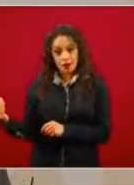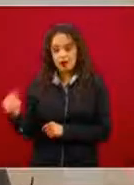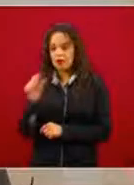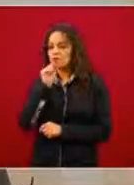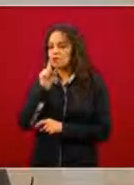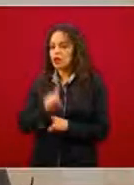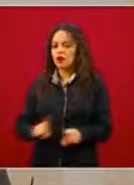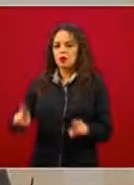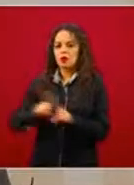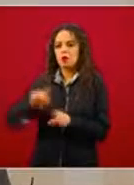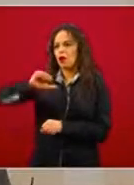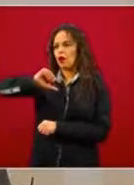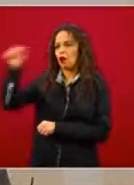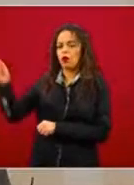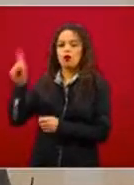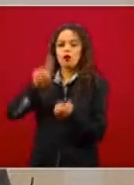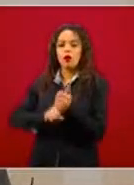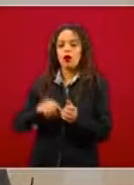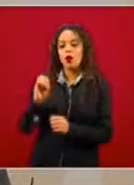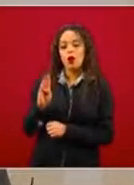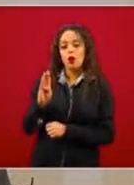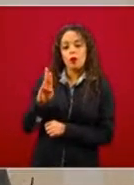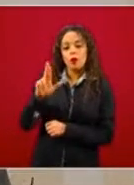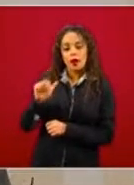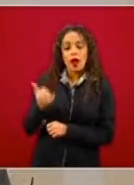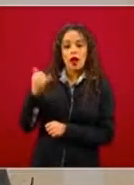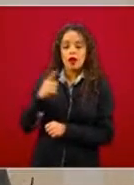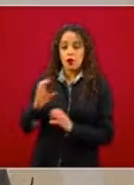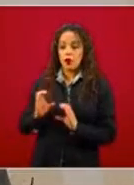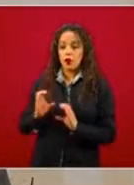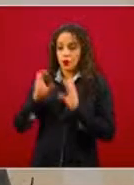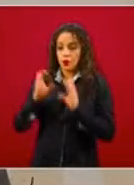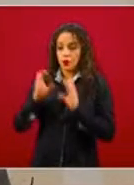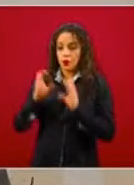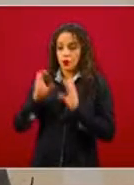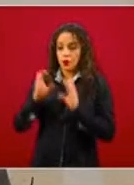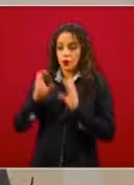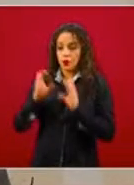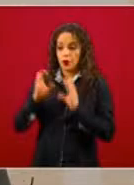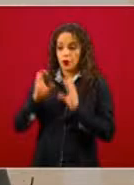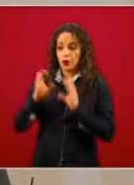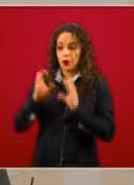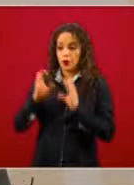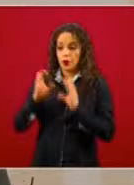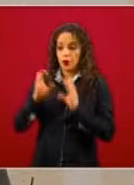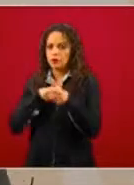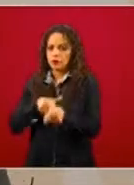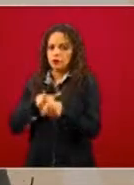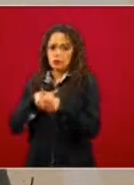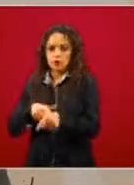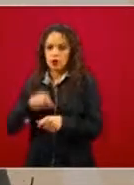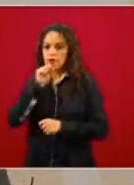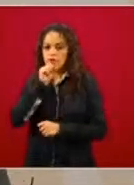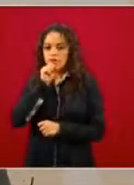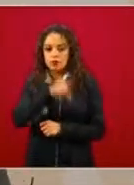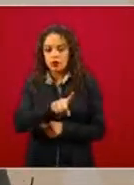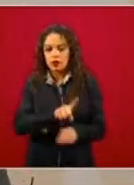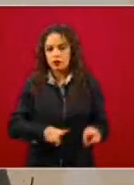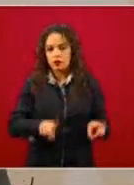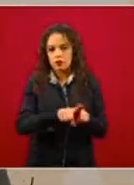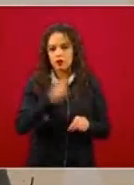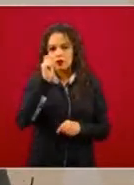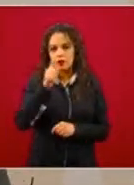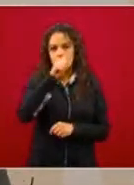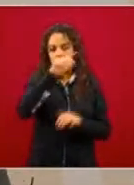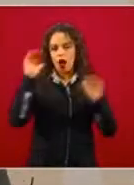Maya, y los protocolos de seguridad as a sanitaria construction se implantan. Así project, ocurrió en la it's just construcción like del any other. aeropuerto